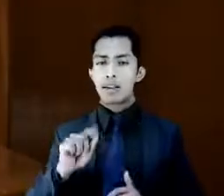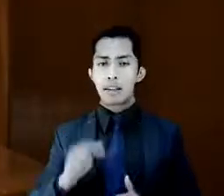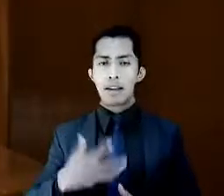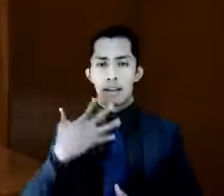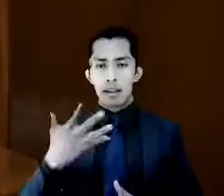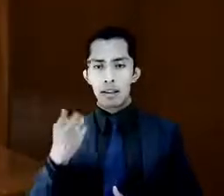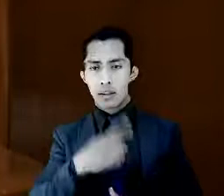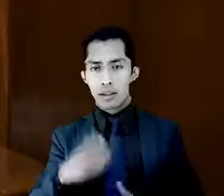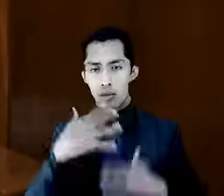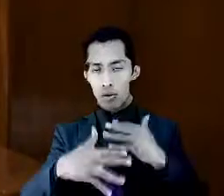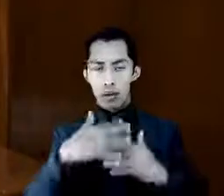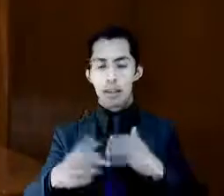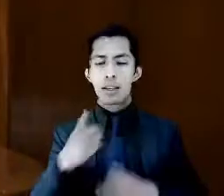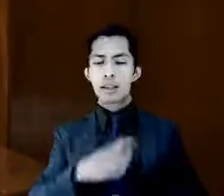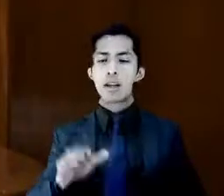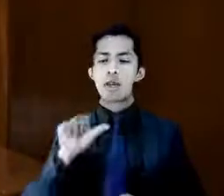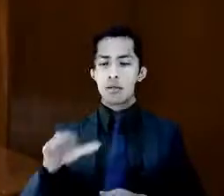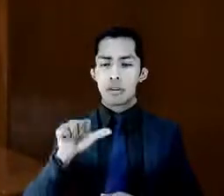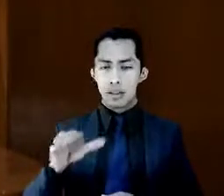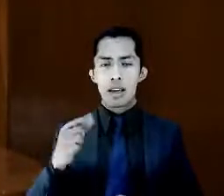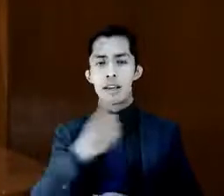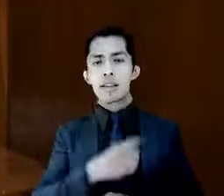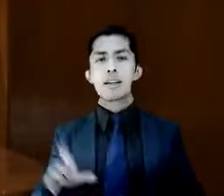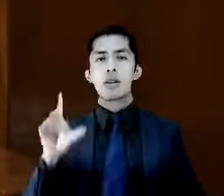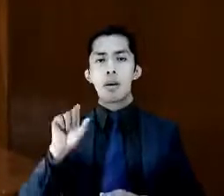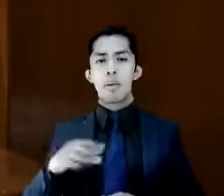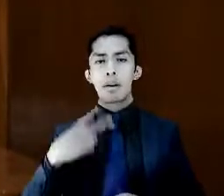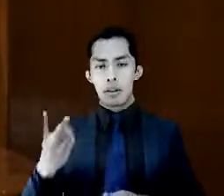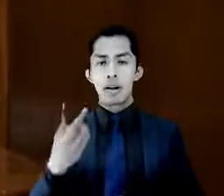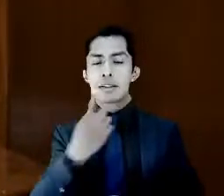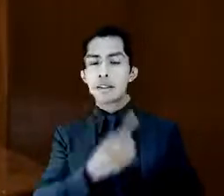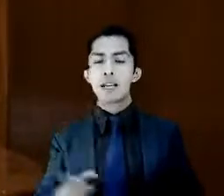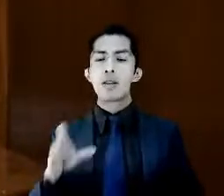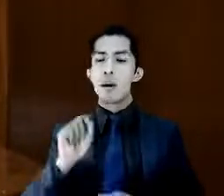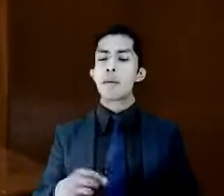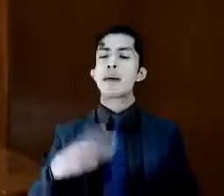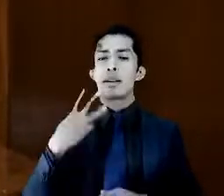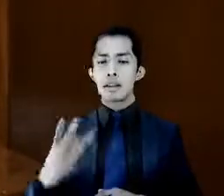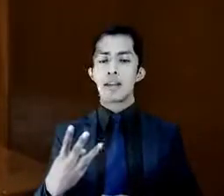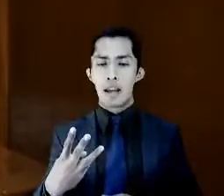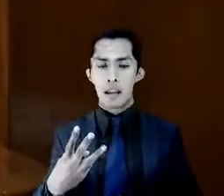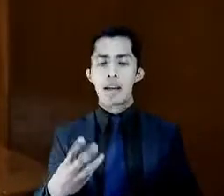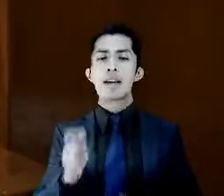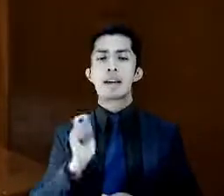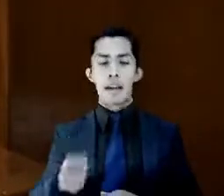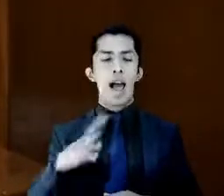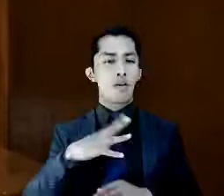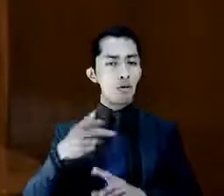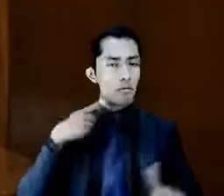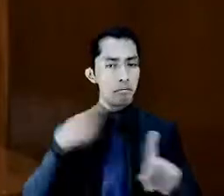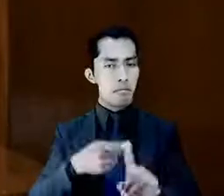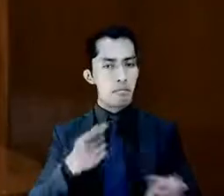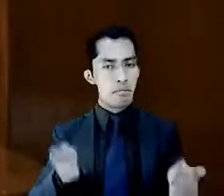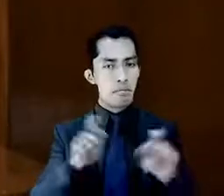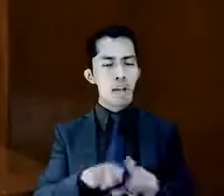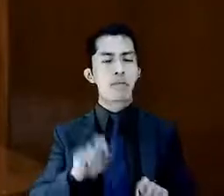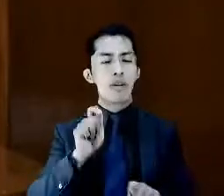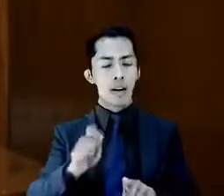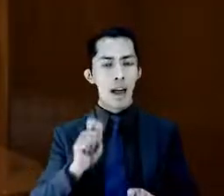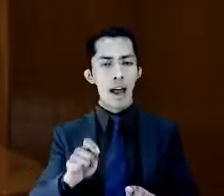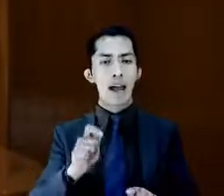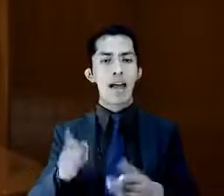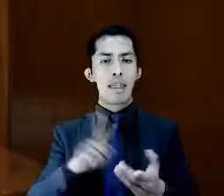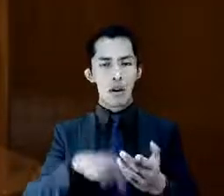75, 115, 116, 122 y 123 tuvieron el propósito como desprender de